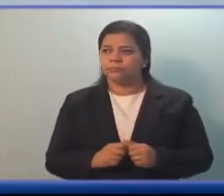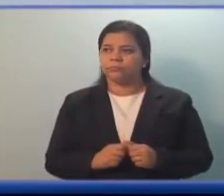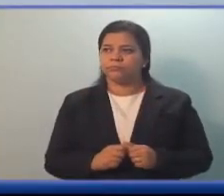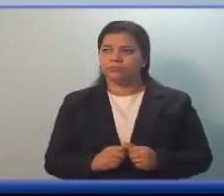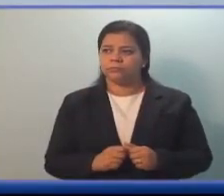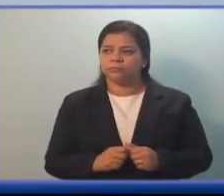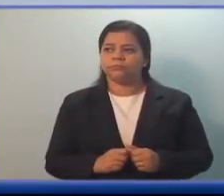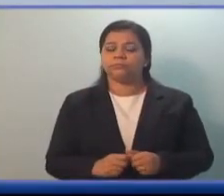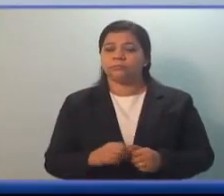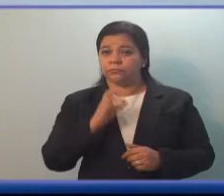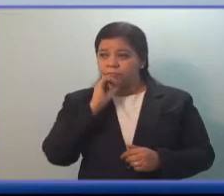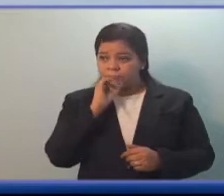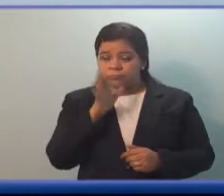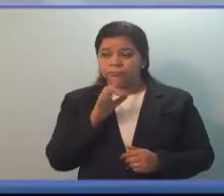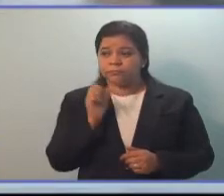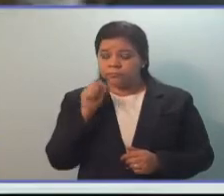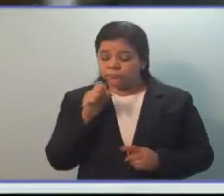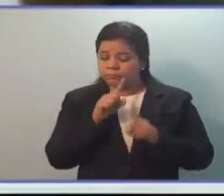Aquí está.